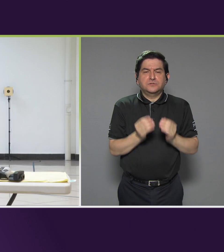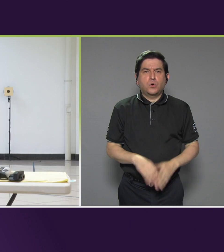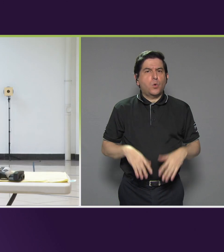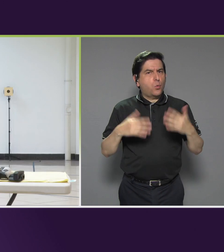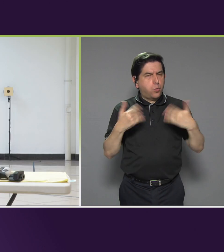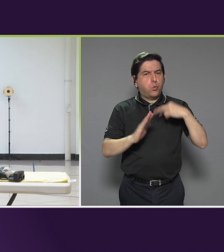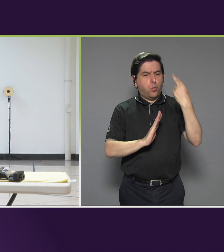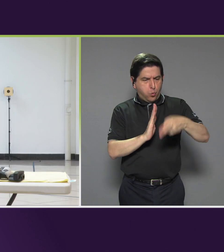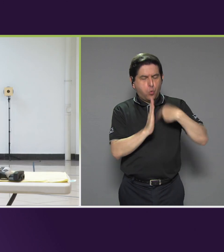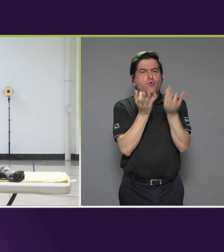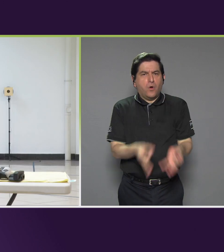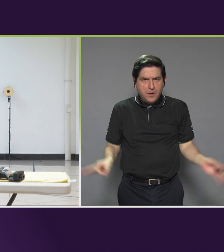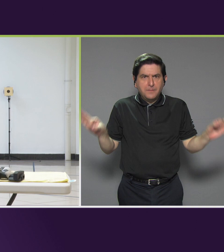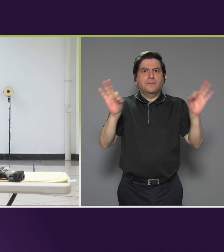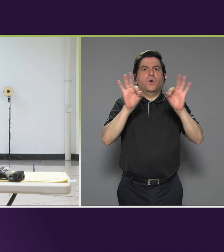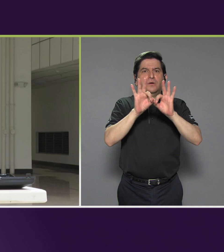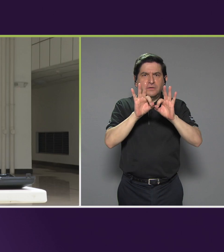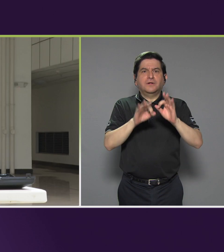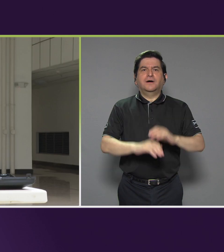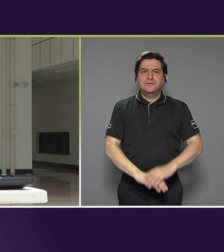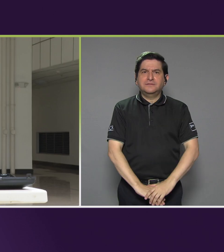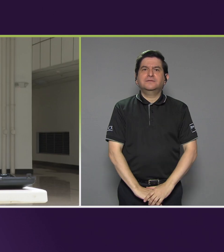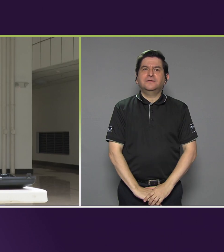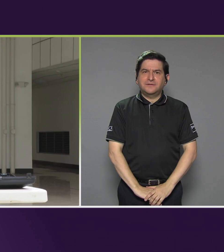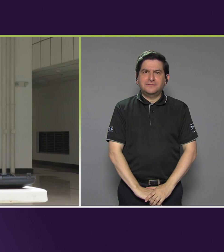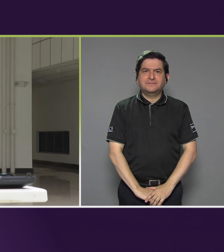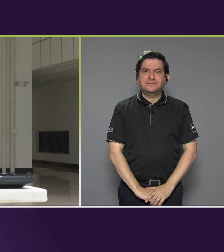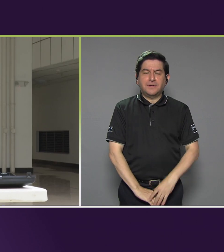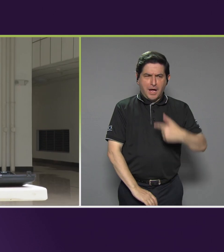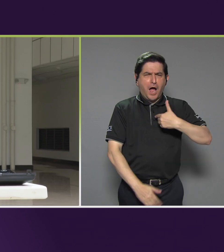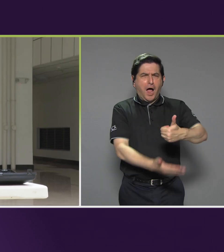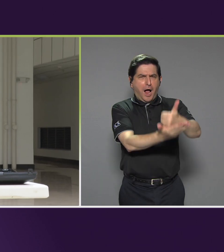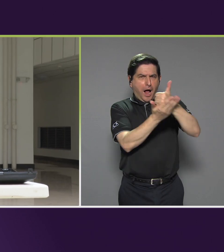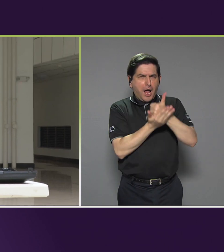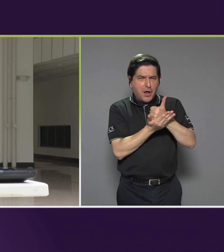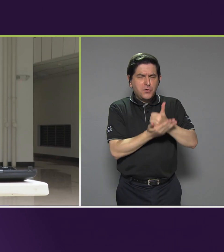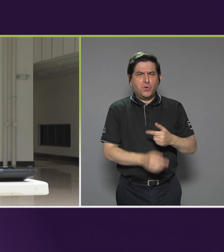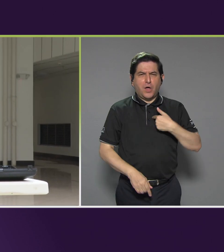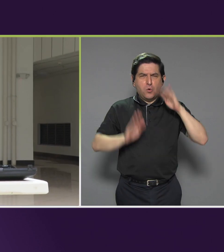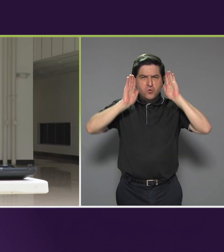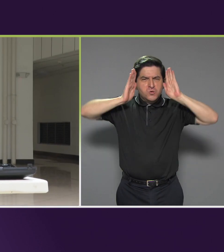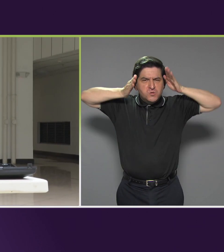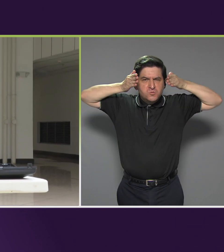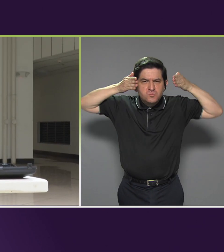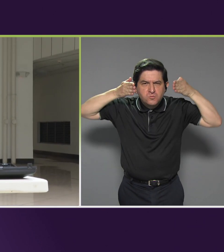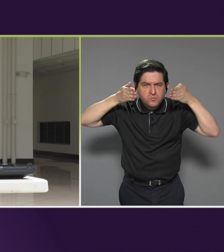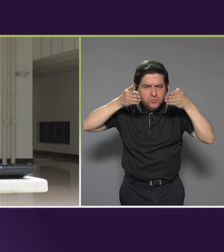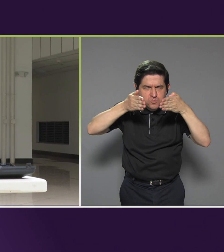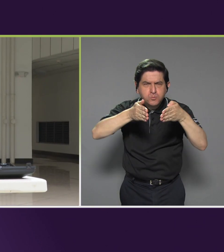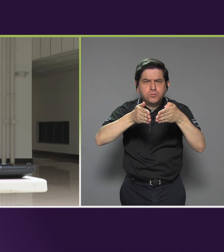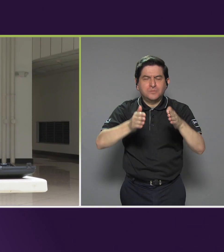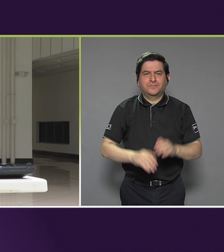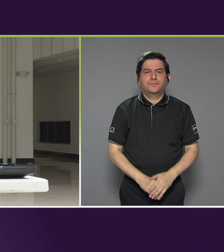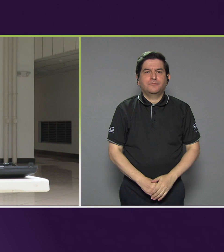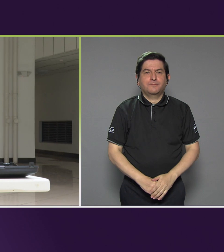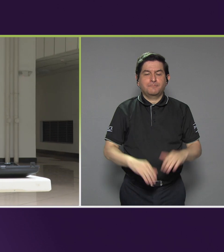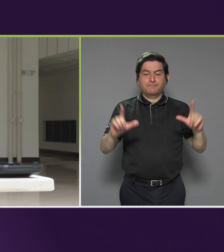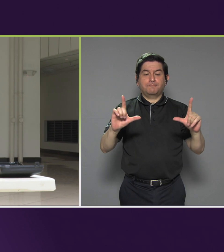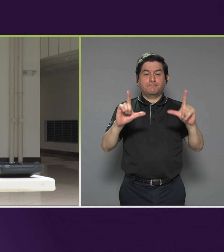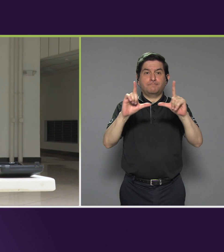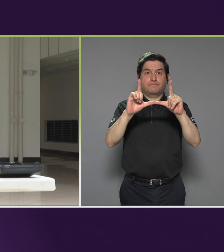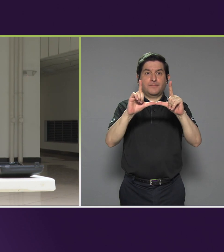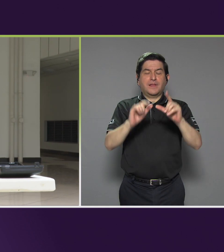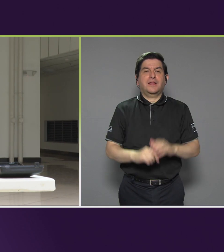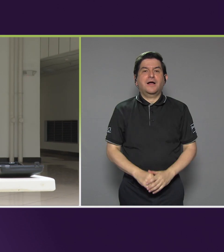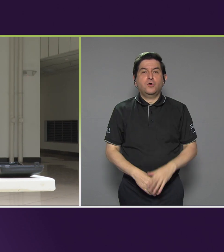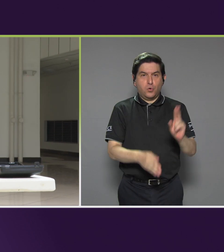mentira, pero juega un papel muy, muy importante. Entonces, le ayuda a uno como a centrarse y concentrarse. Los blancos para